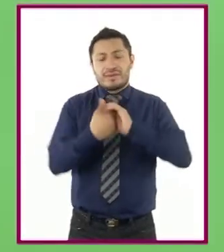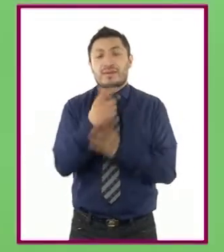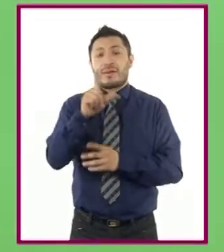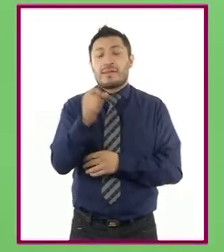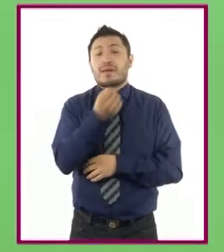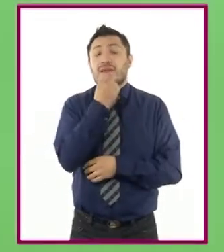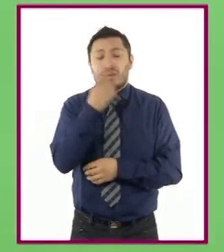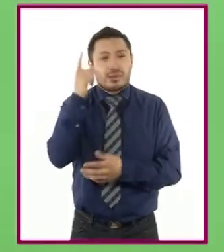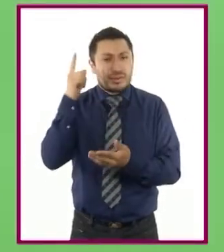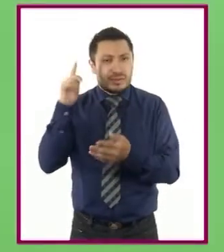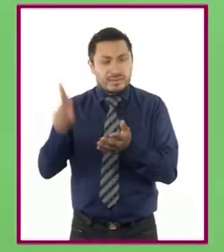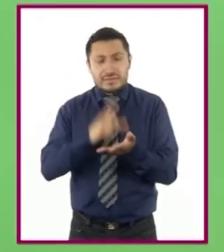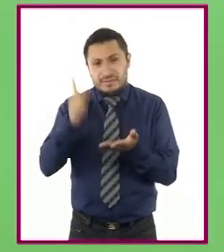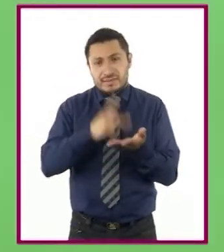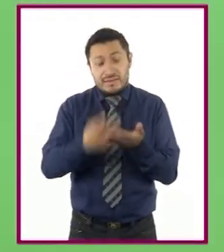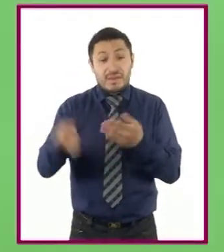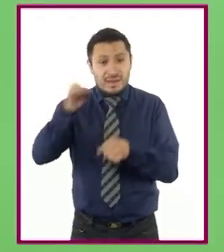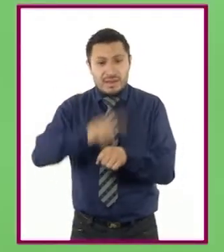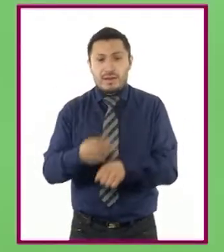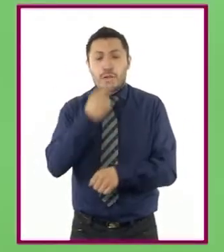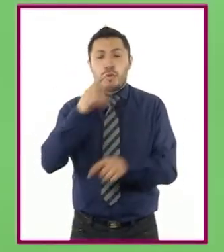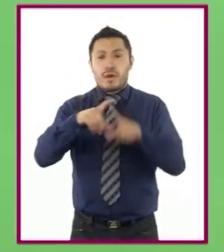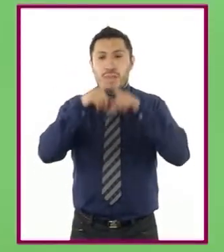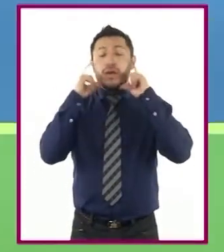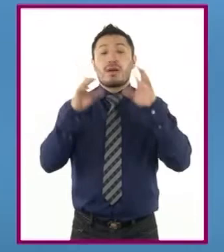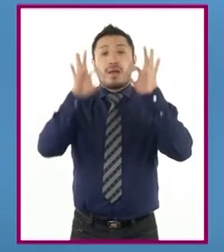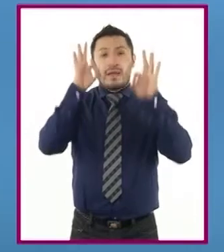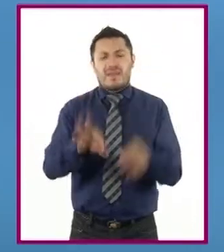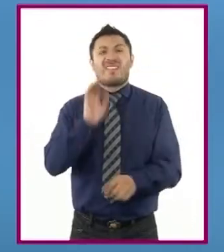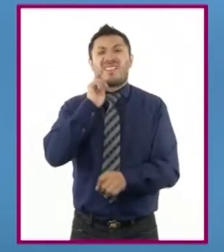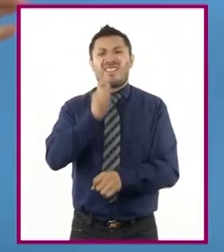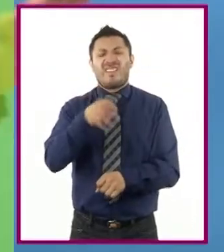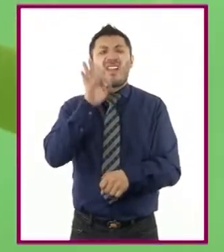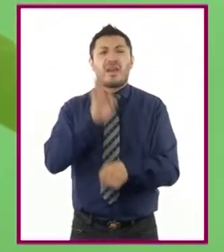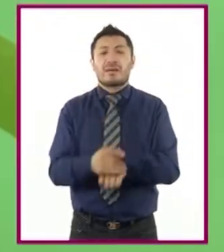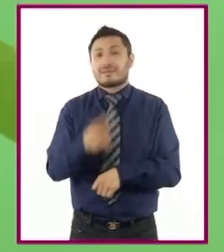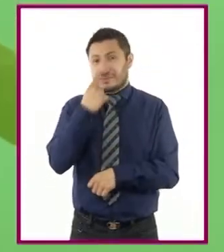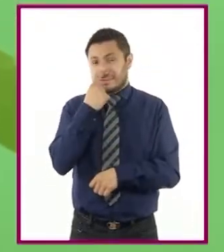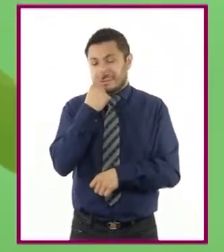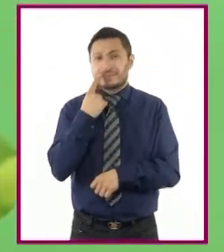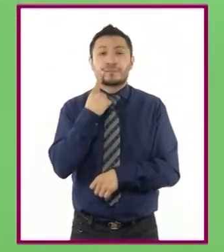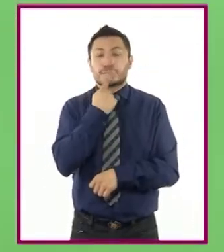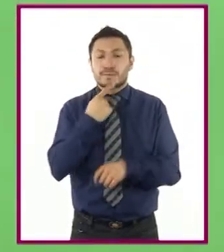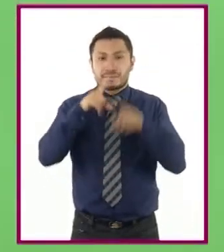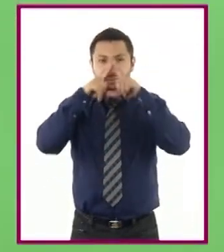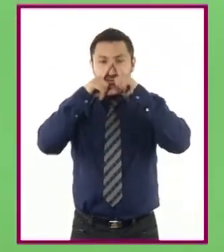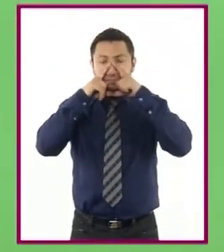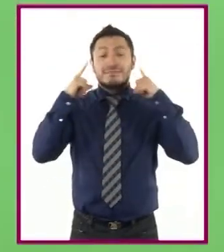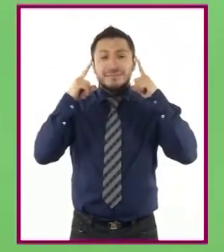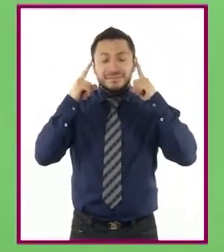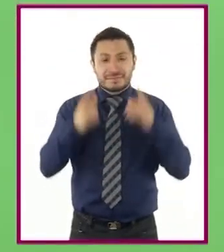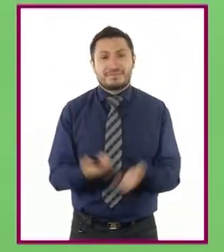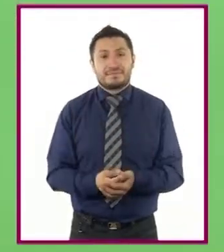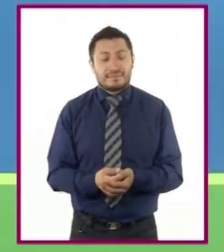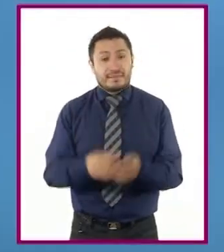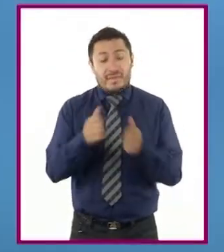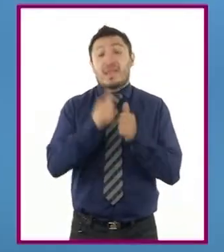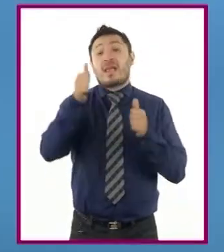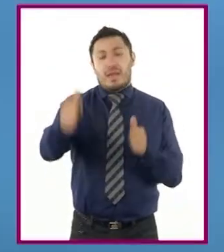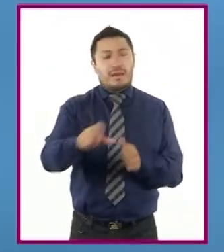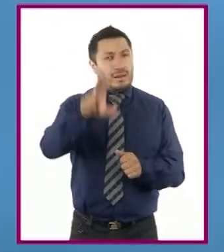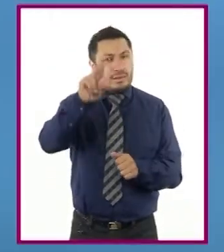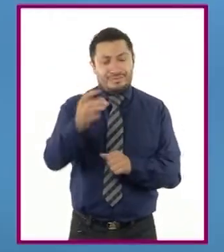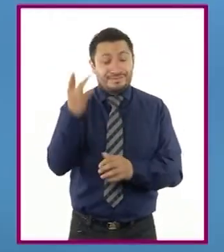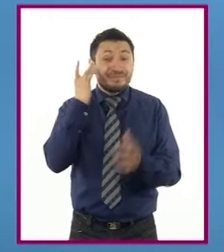el cubrebocas correctamente, es decir, protegiendo nariz y boca. Mantener la sana distancia, procurar no tocarse el